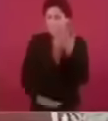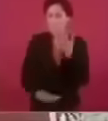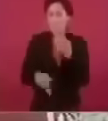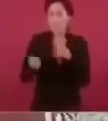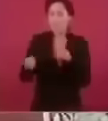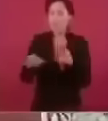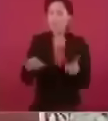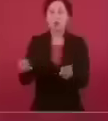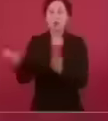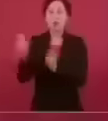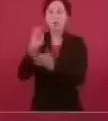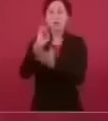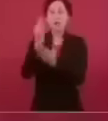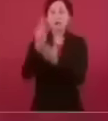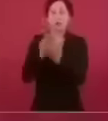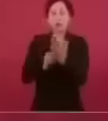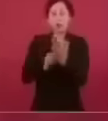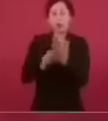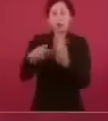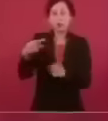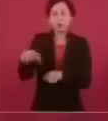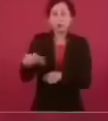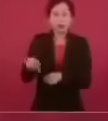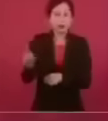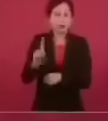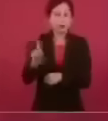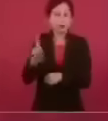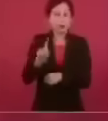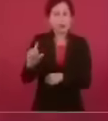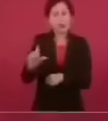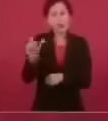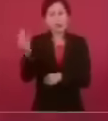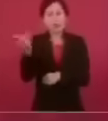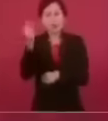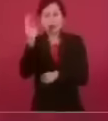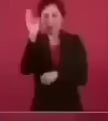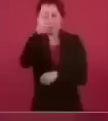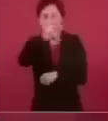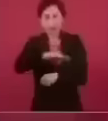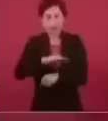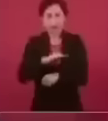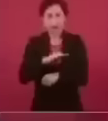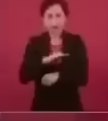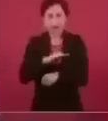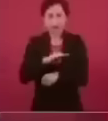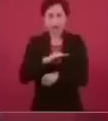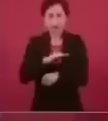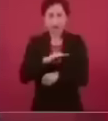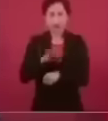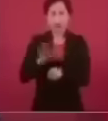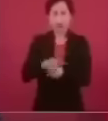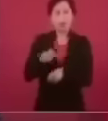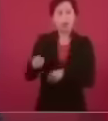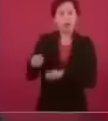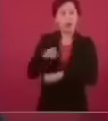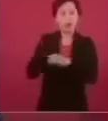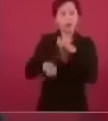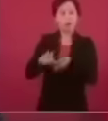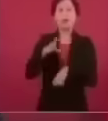con facturas falsas de Valero, que tiene el permiso de importación.